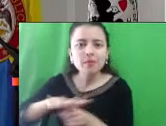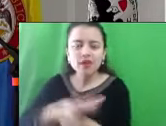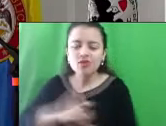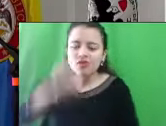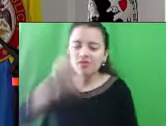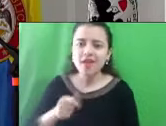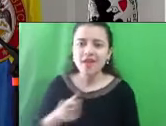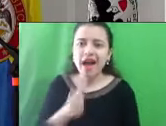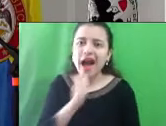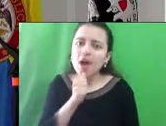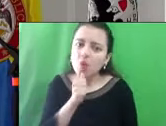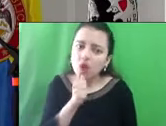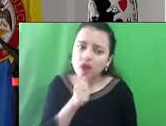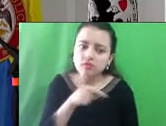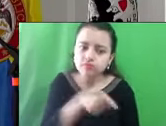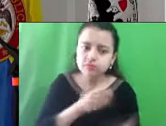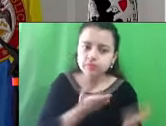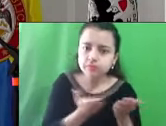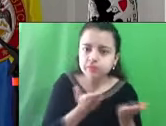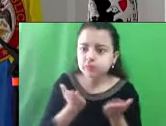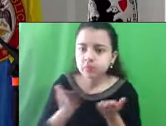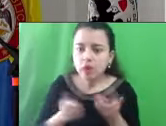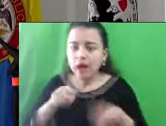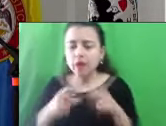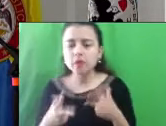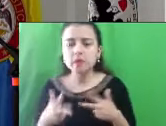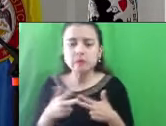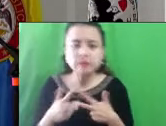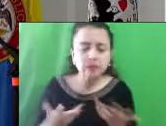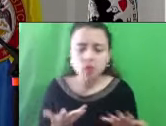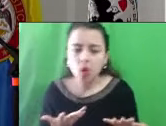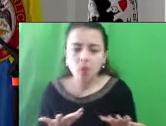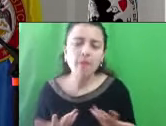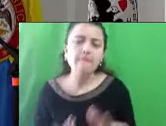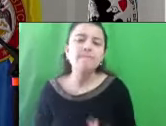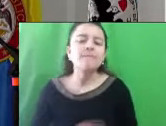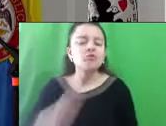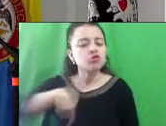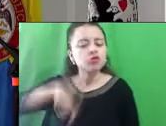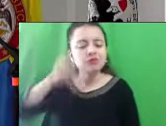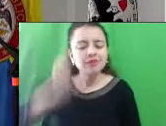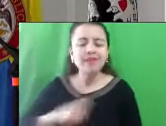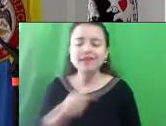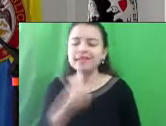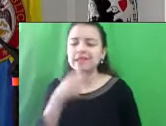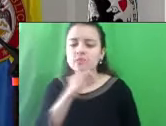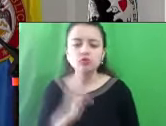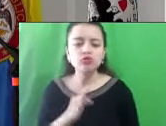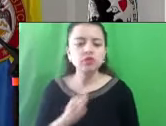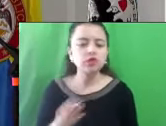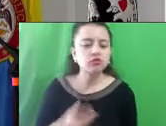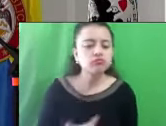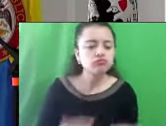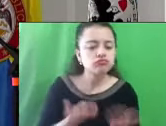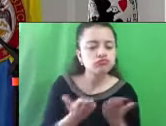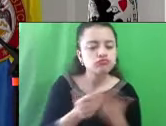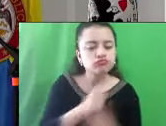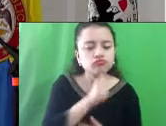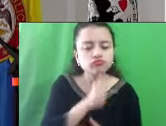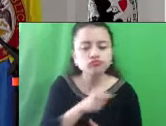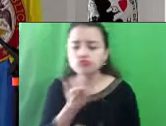a veces se dificulta el acceso al agua y cómo hemos llegado para siempre brindar de manera efectiva el suministro, de igual